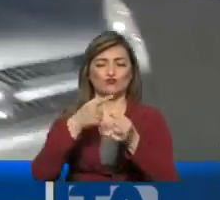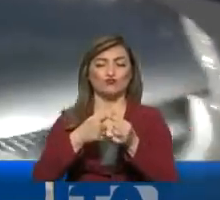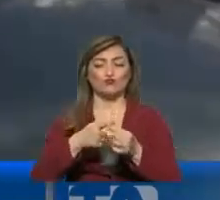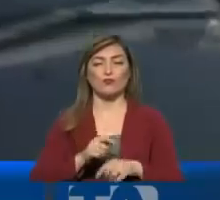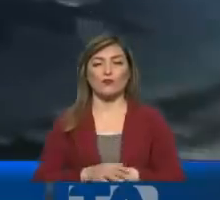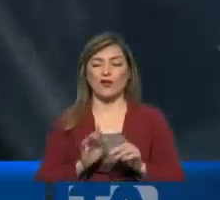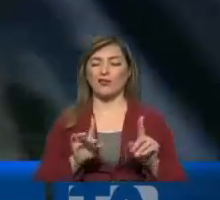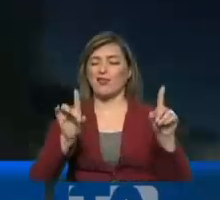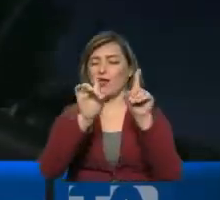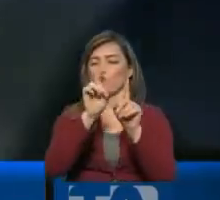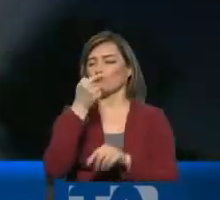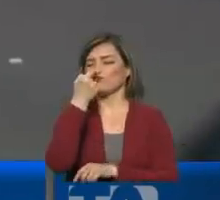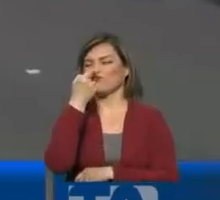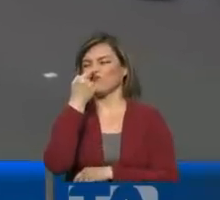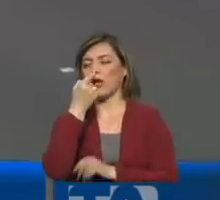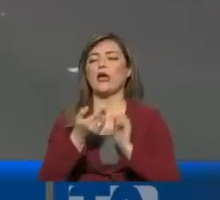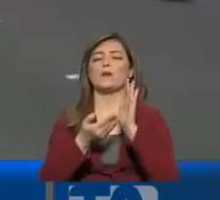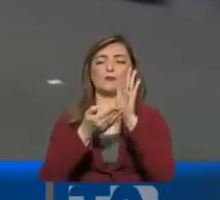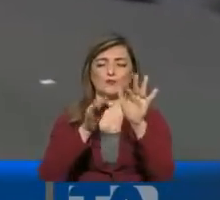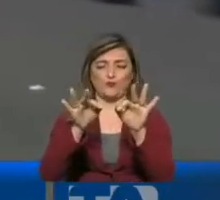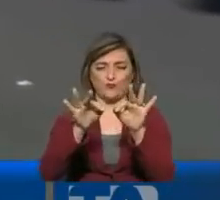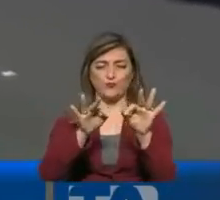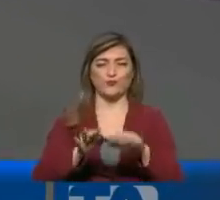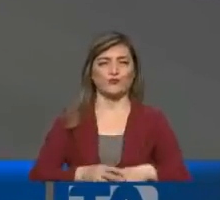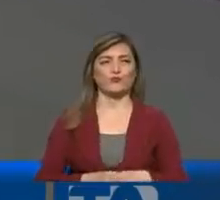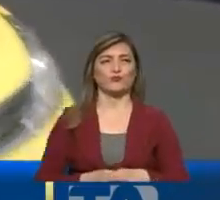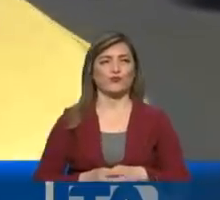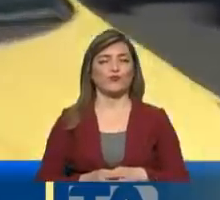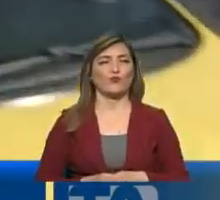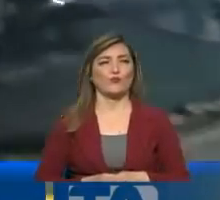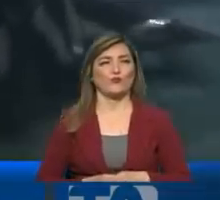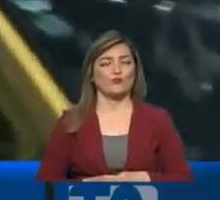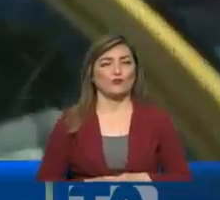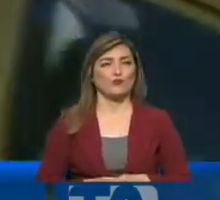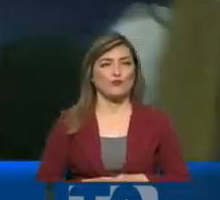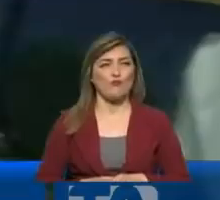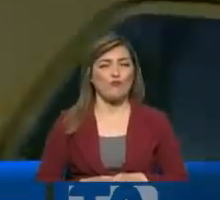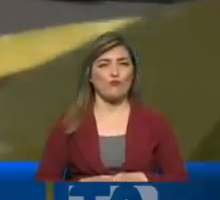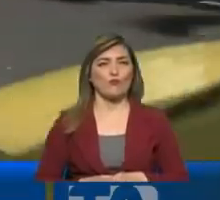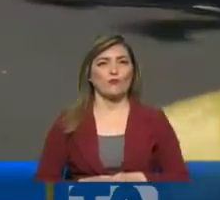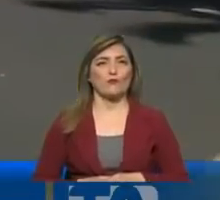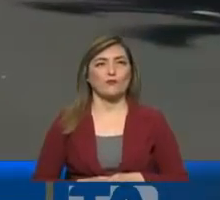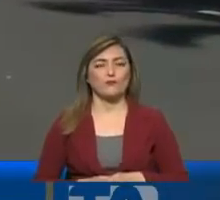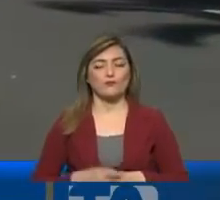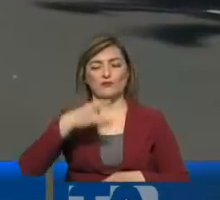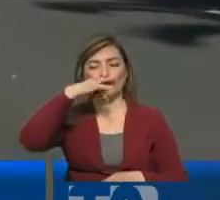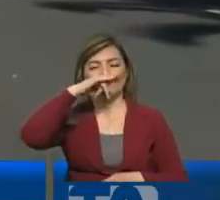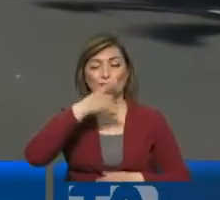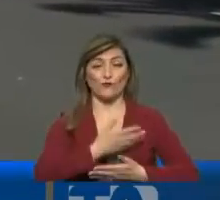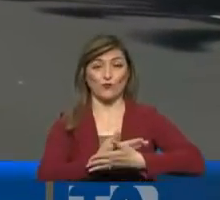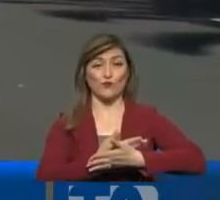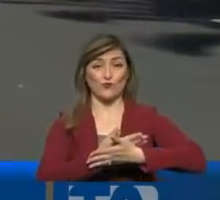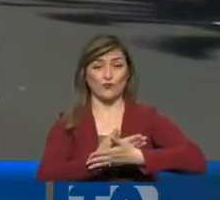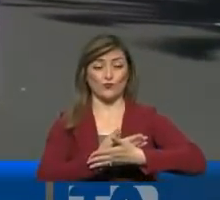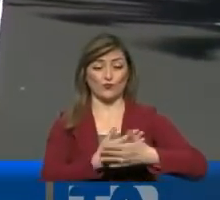cifras interesantes, teniendo como la más alarmante el caso de los niños, en donde no